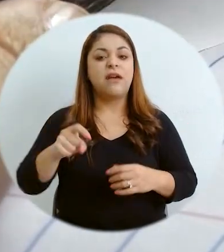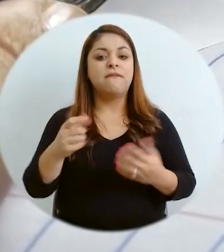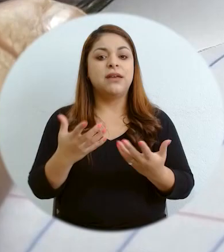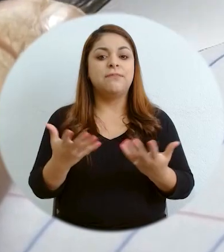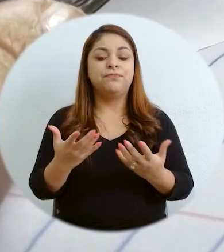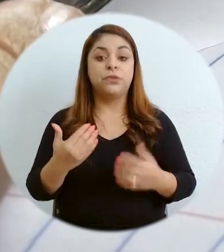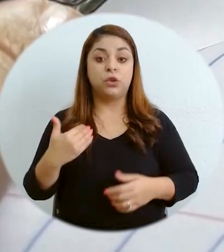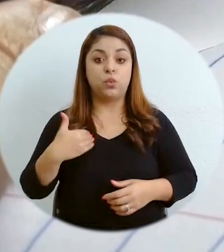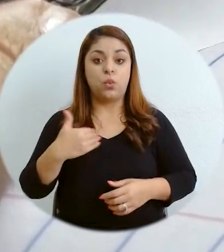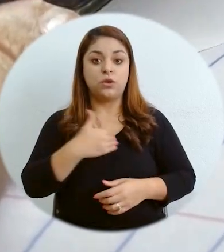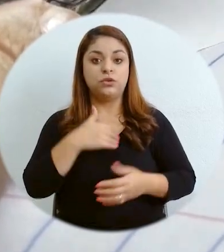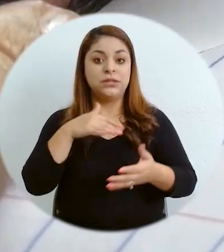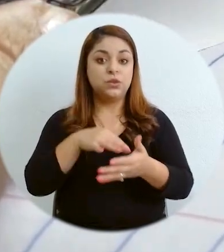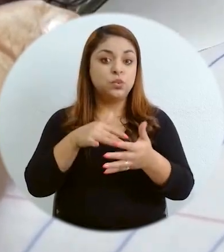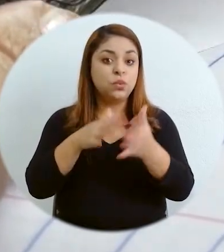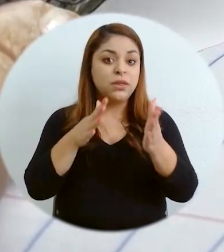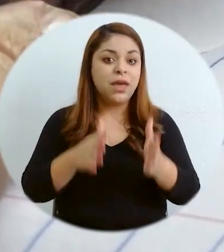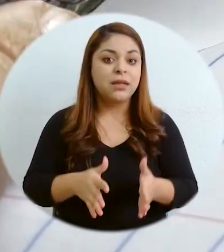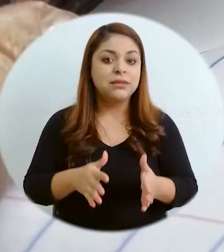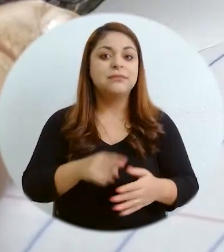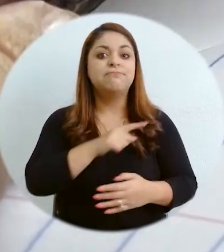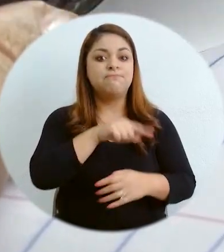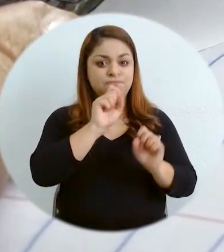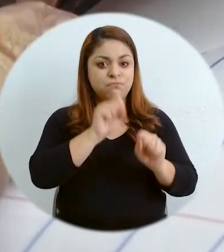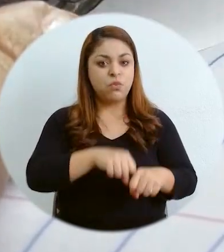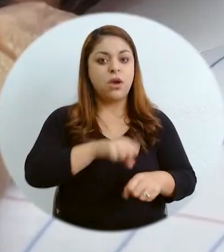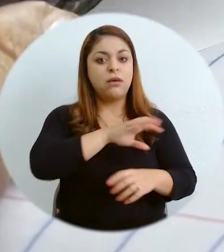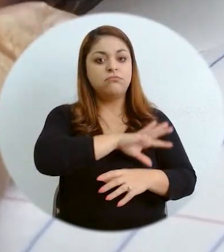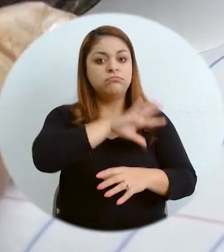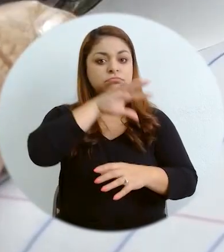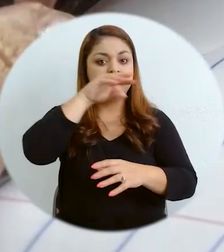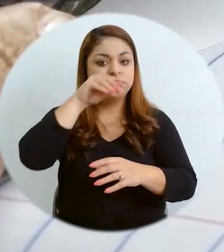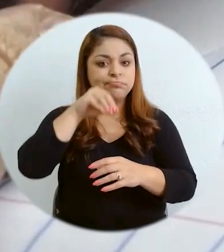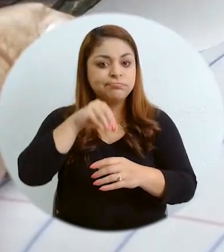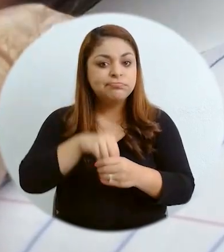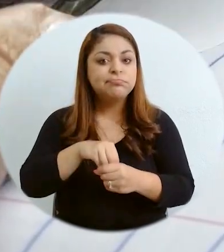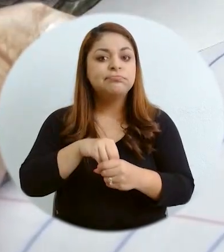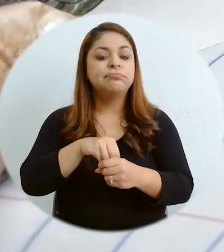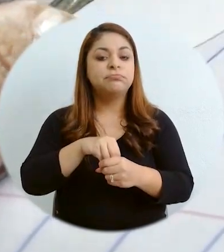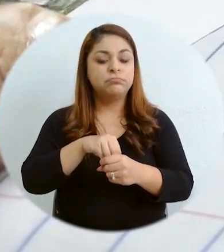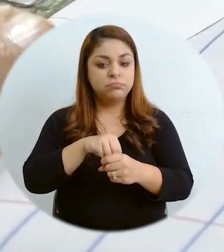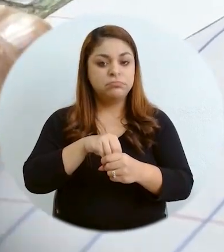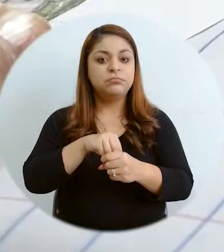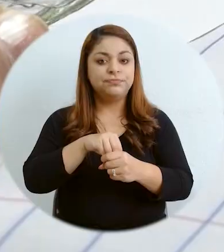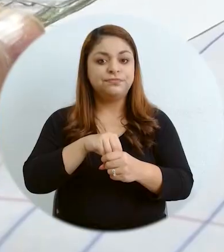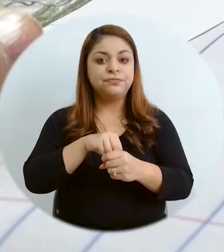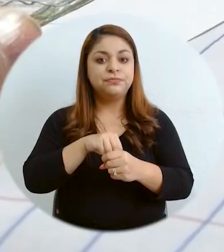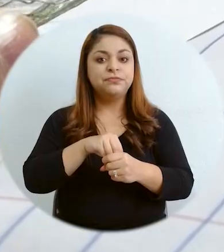así, sería que nuestros estudiantes sean partícipes de